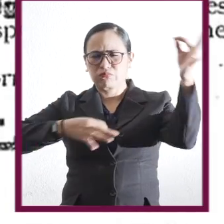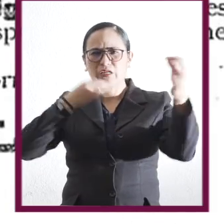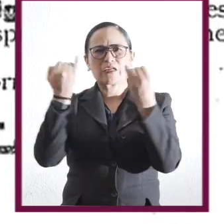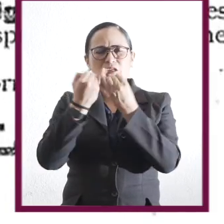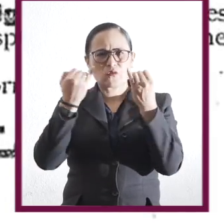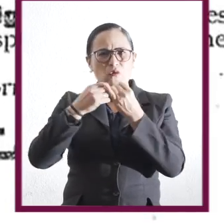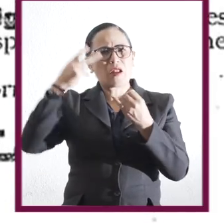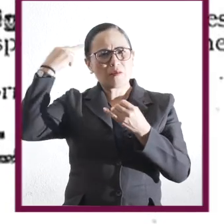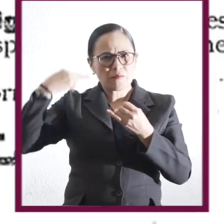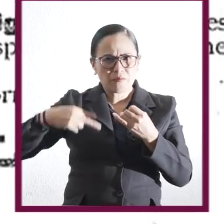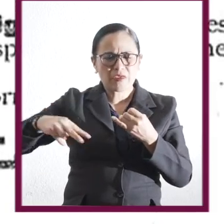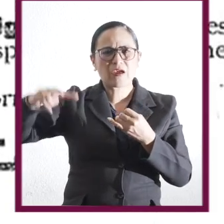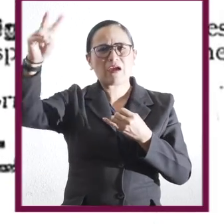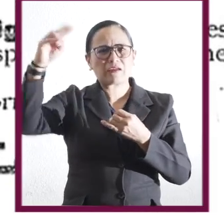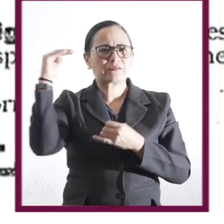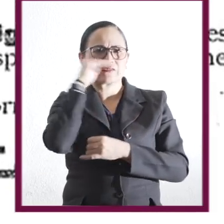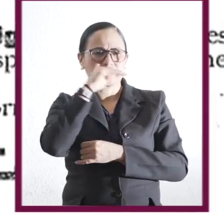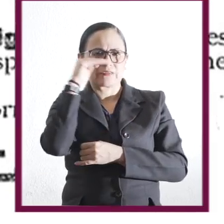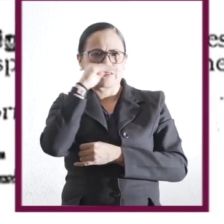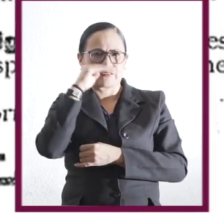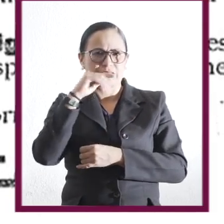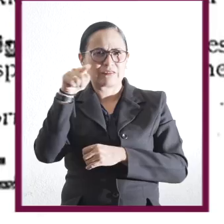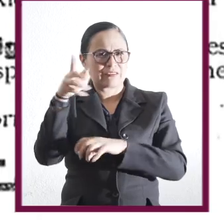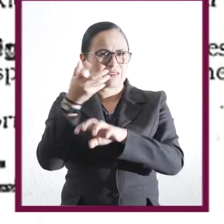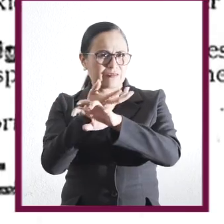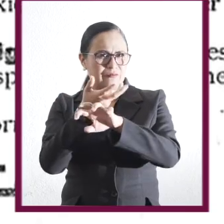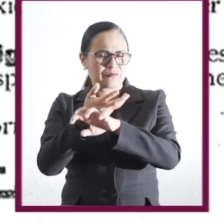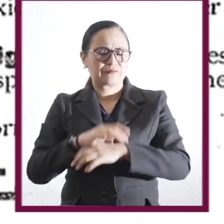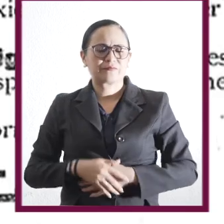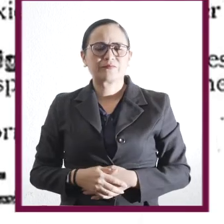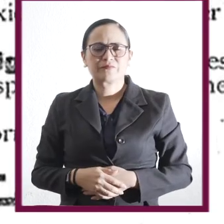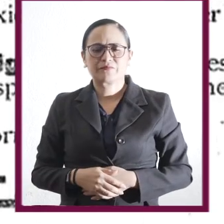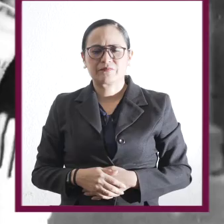incluso patrocinando viajes en dirigible.